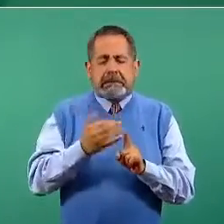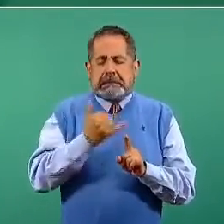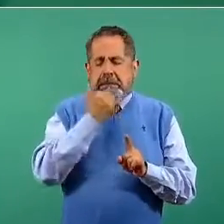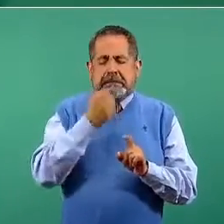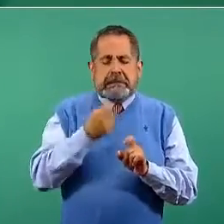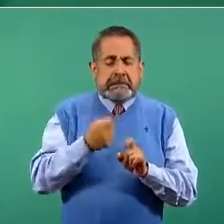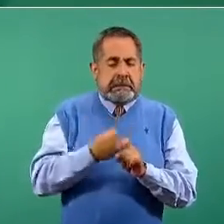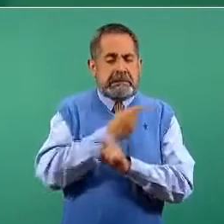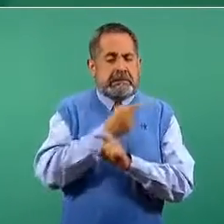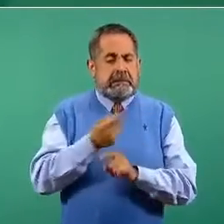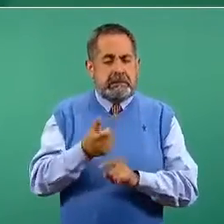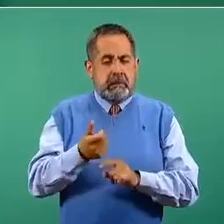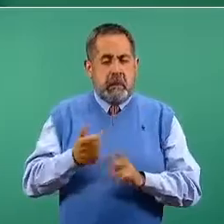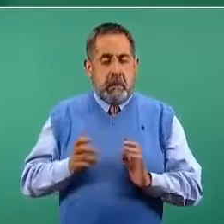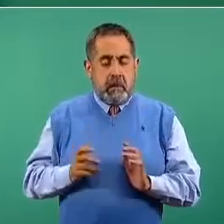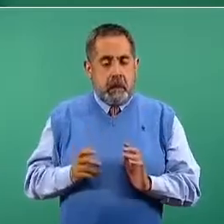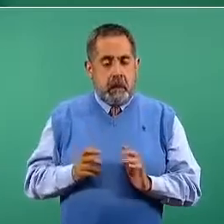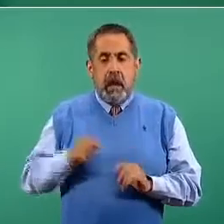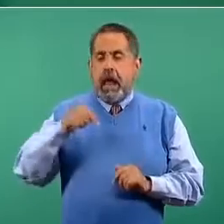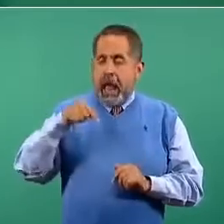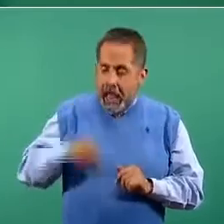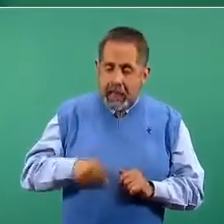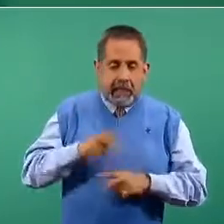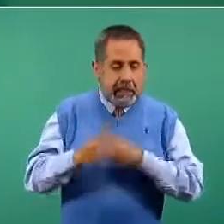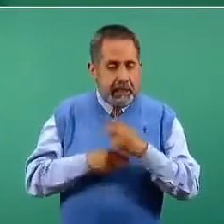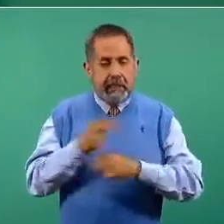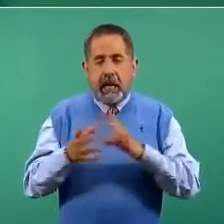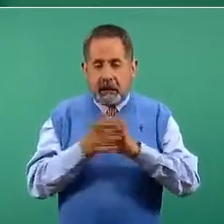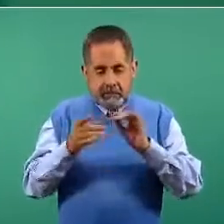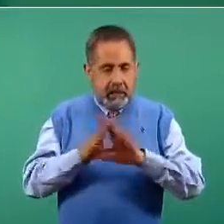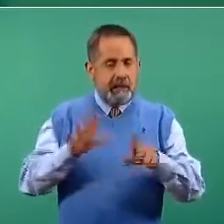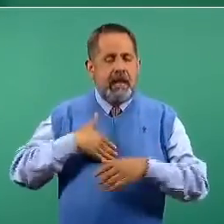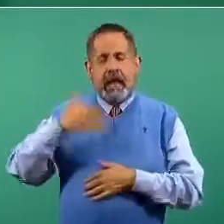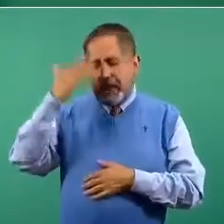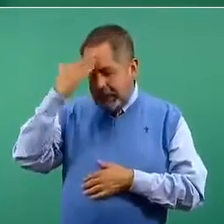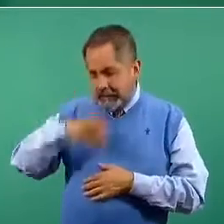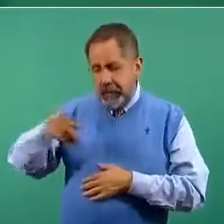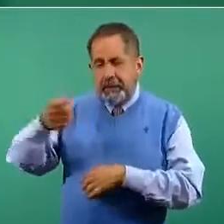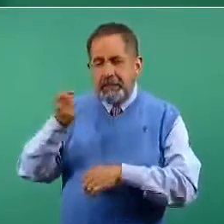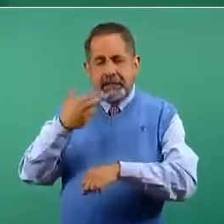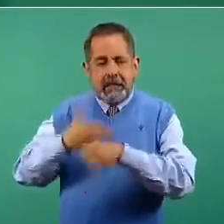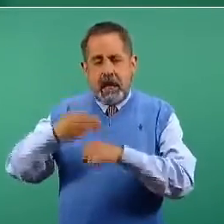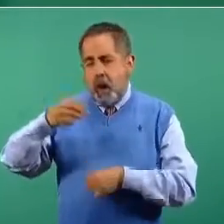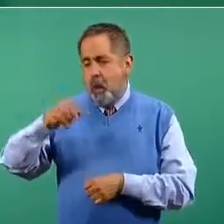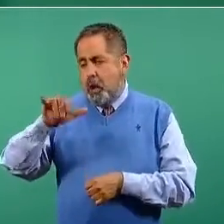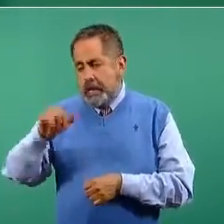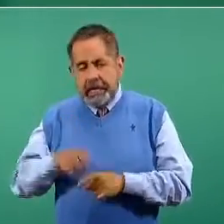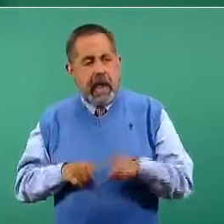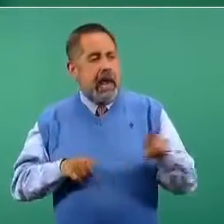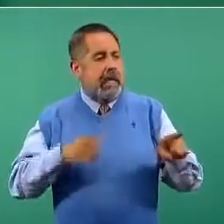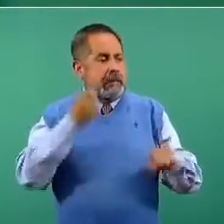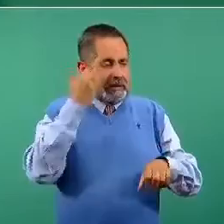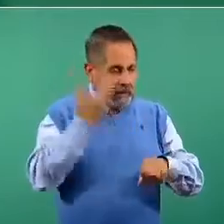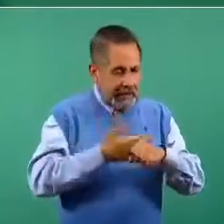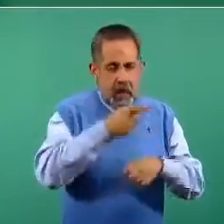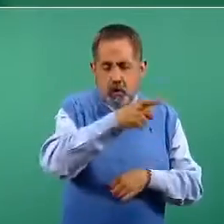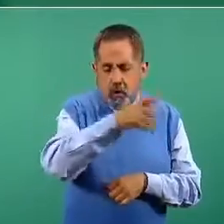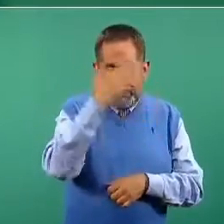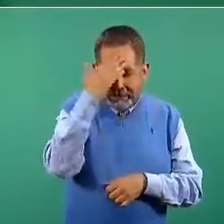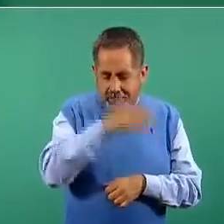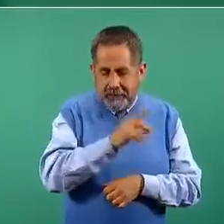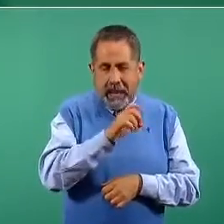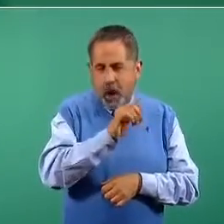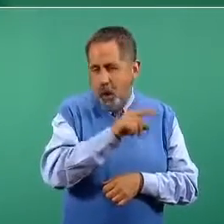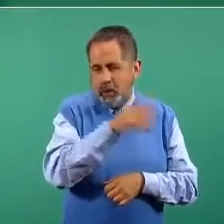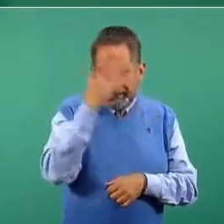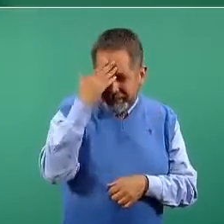transporte. Explicamos aquí en esta conferencia, y lo conoce la secretaria Molina y el secretario de la O, que